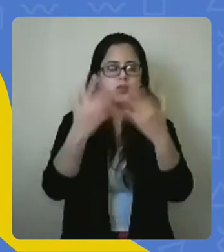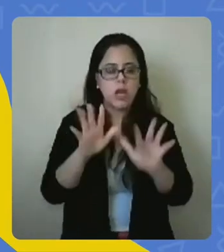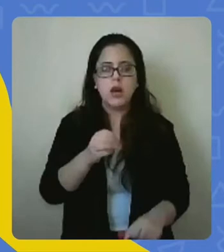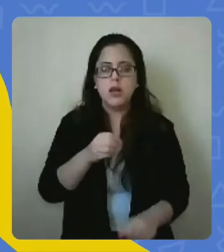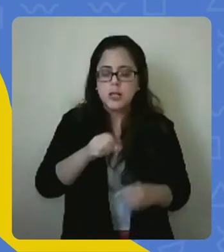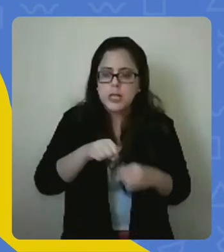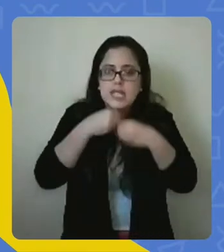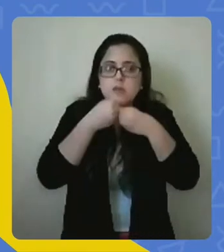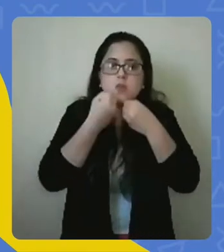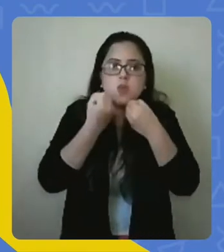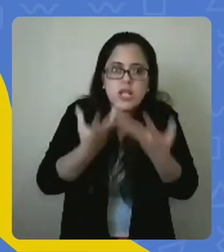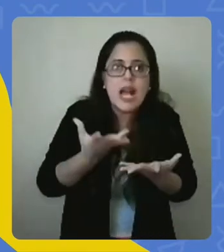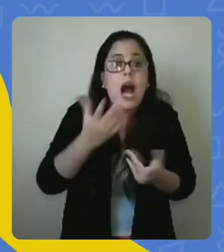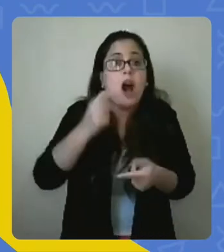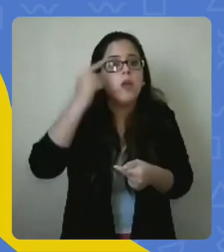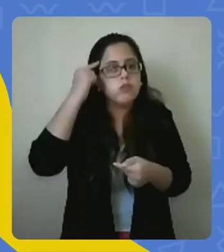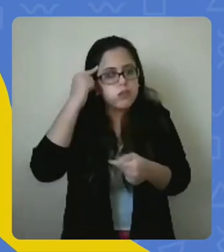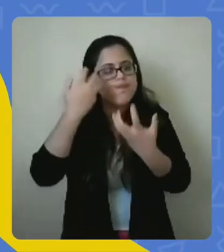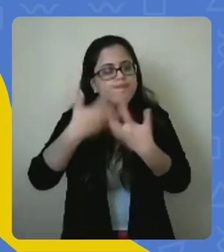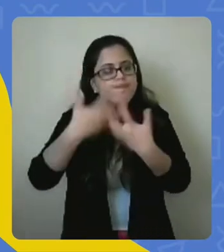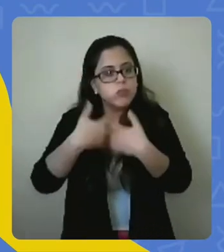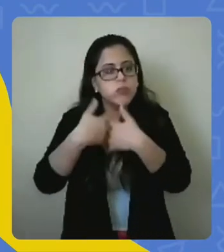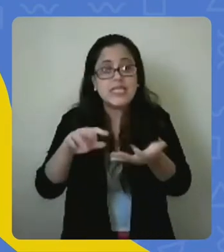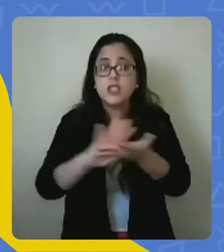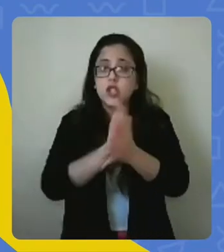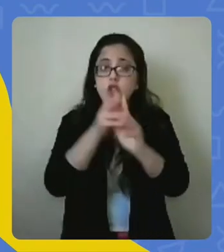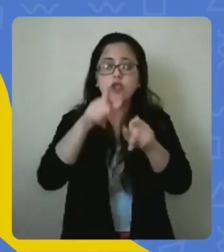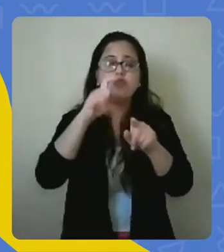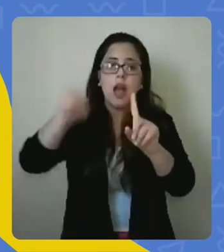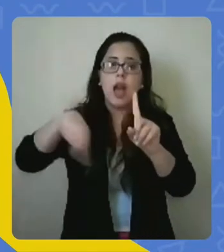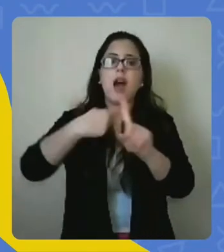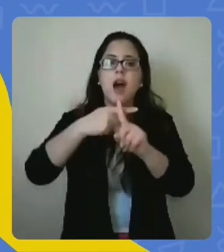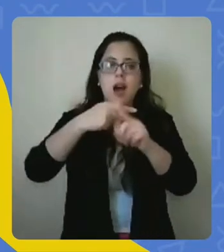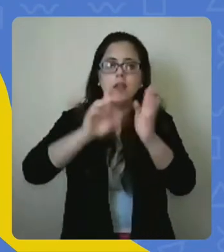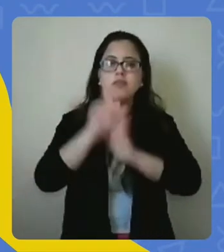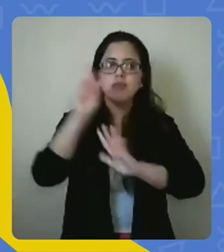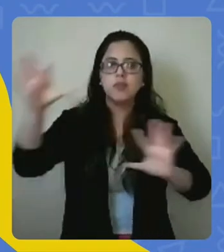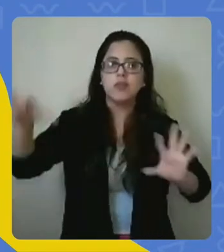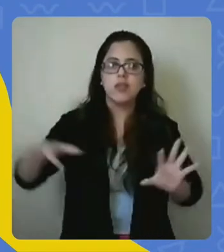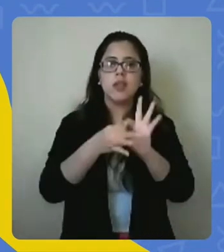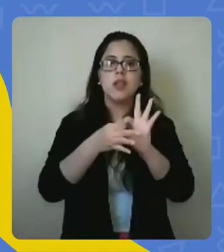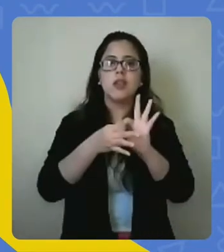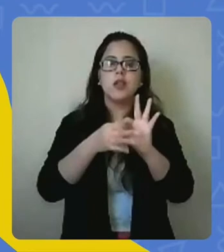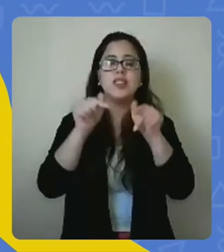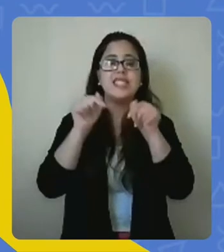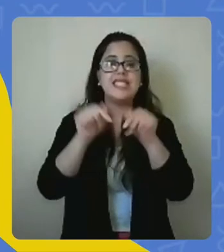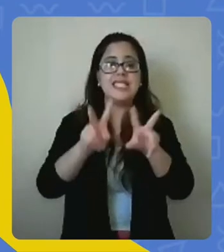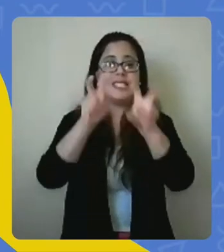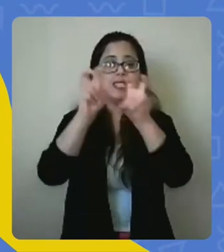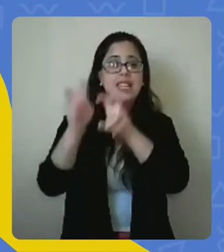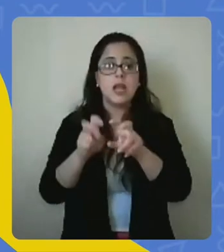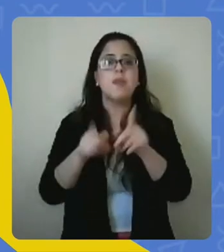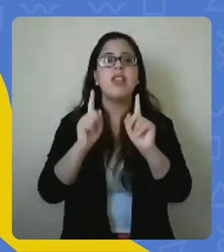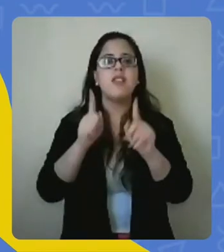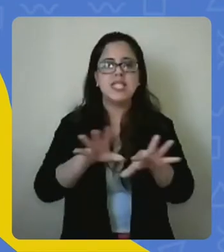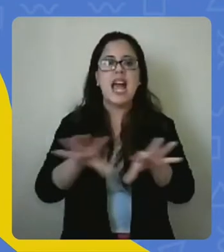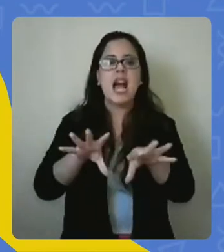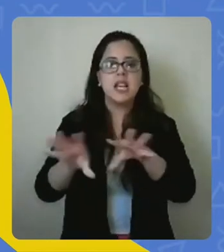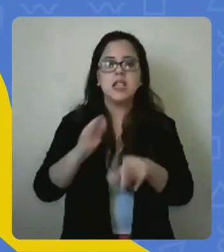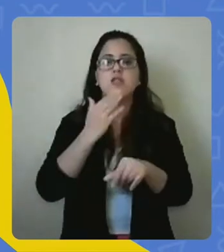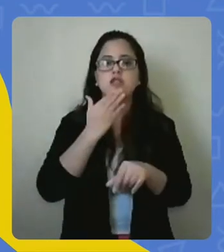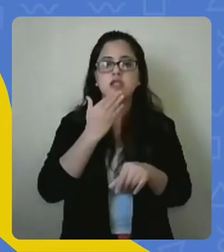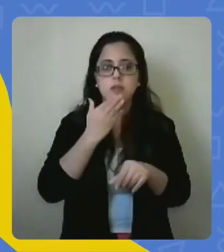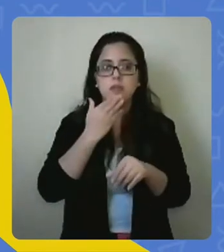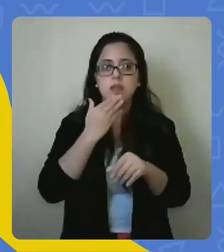todo esto favorece en que puedan desarrollar sus vínculos. El involucramiento tiene que ser activo, ¿sí? Los chicos